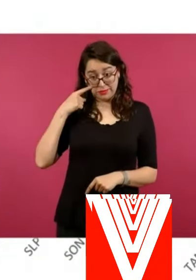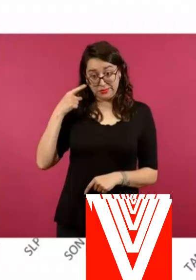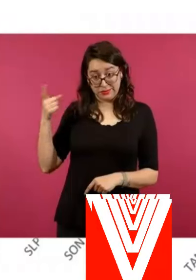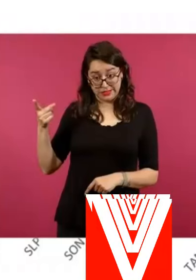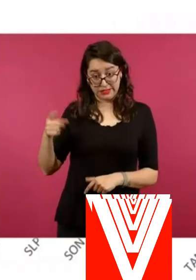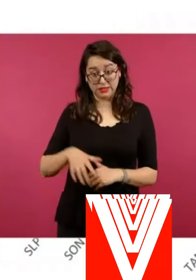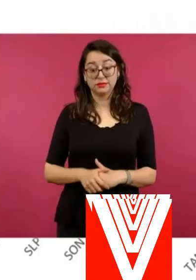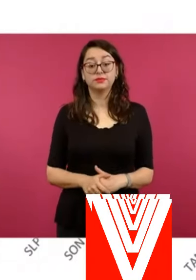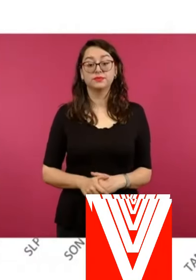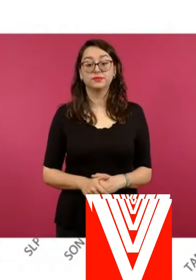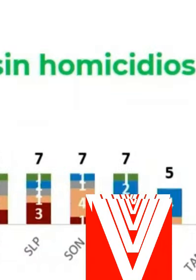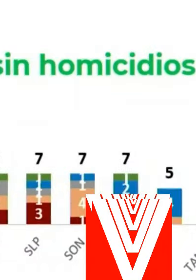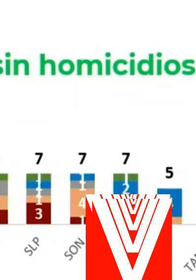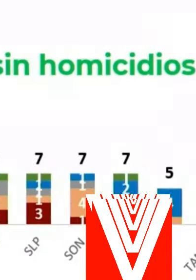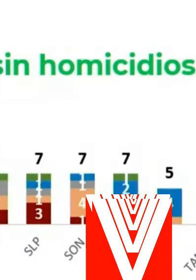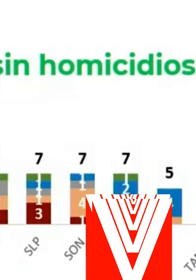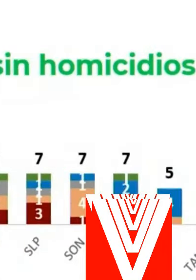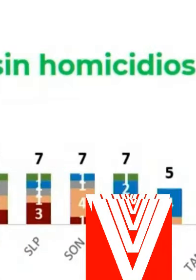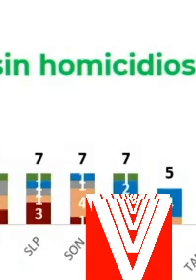y ayer